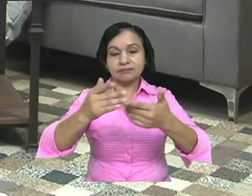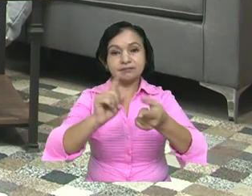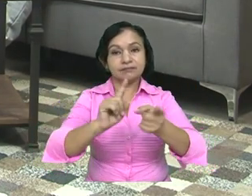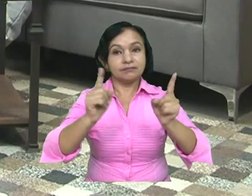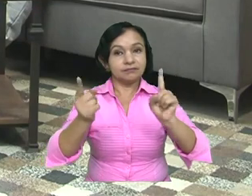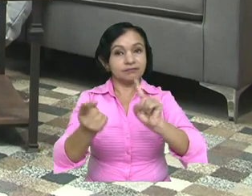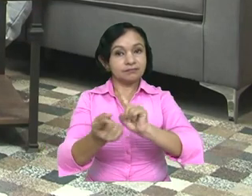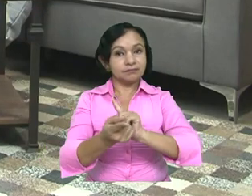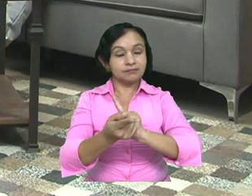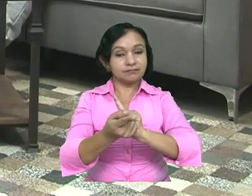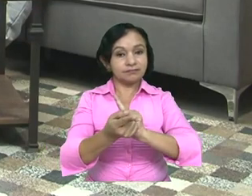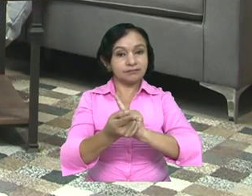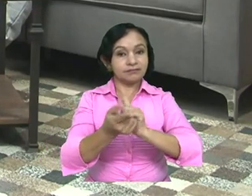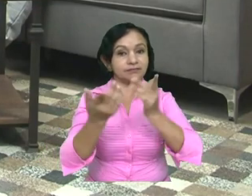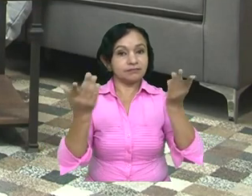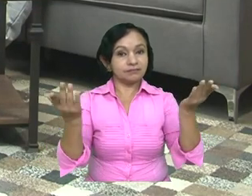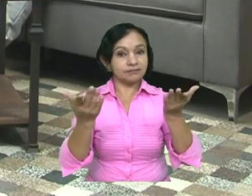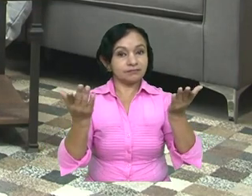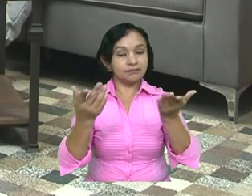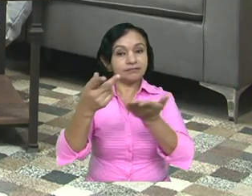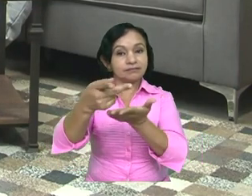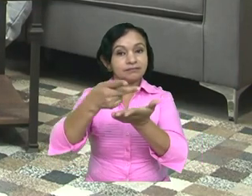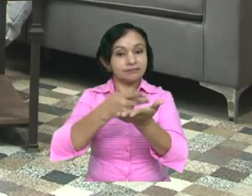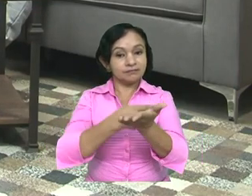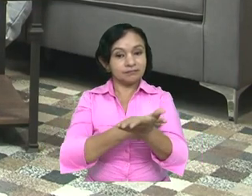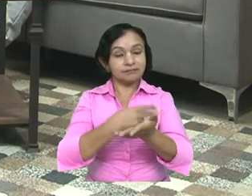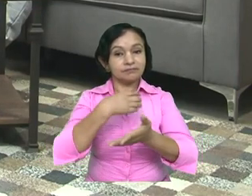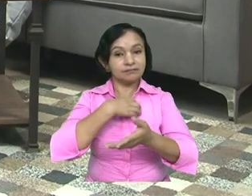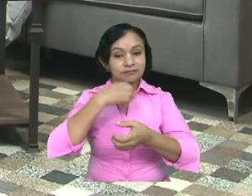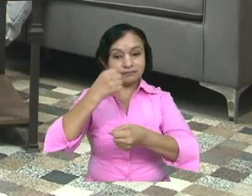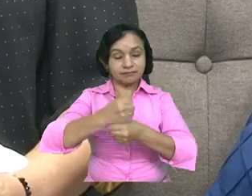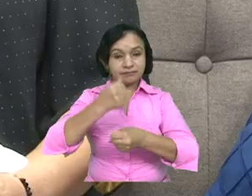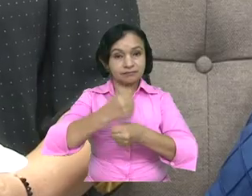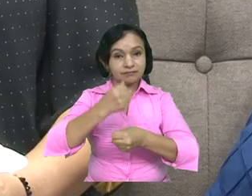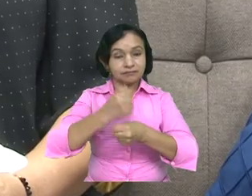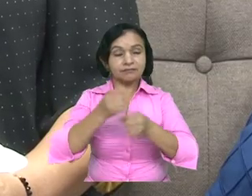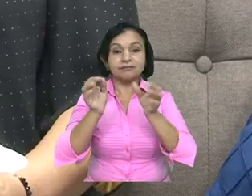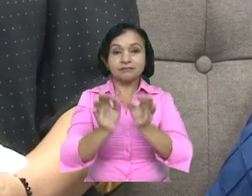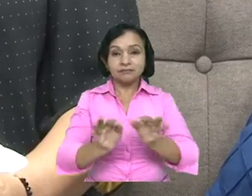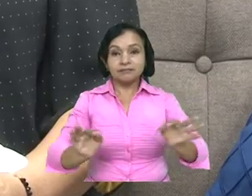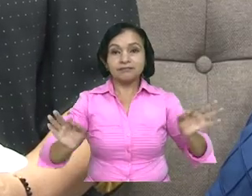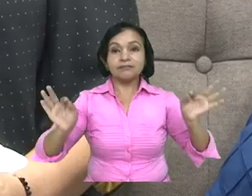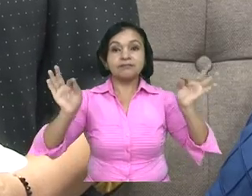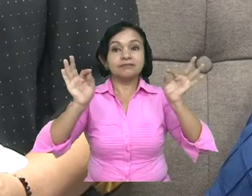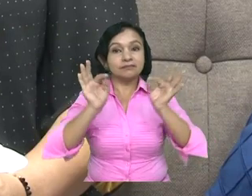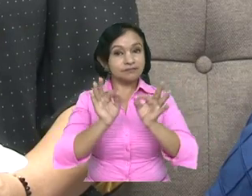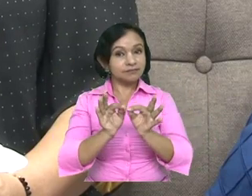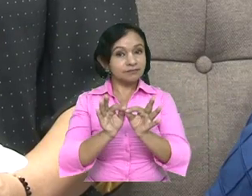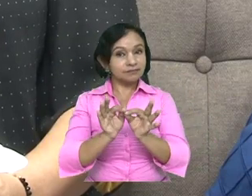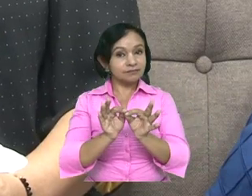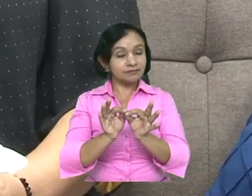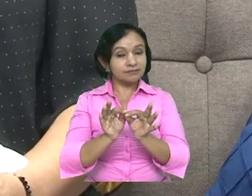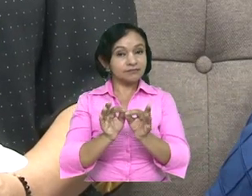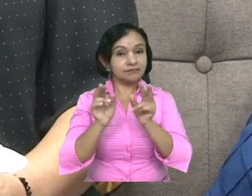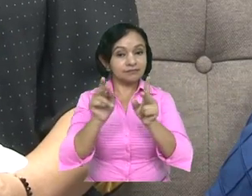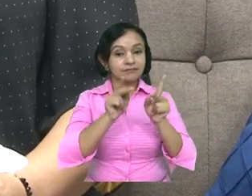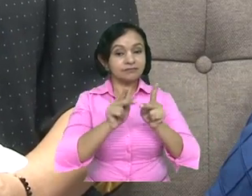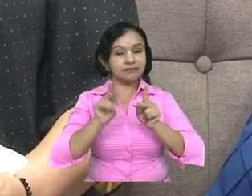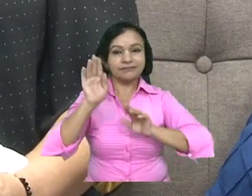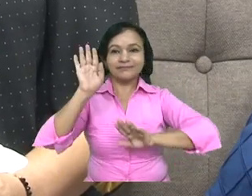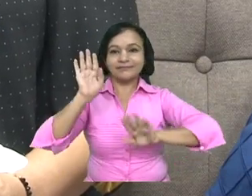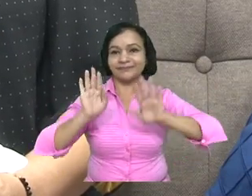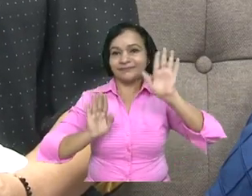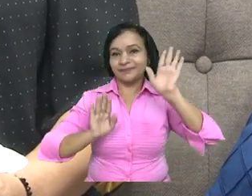transformación desde la etapa de formulación del proyecto. Okay. Entonces, eso es muy importante porque la población